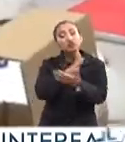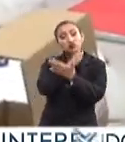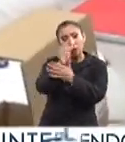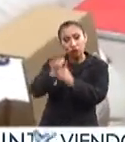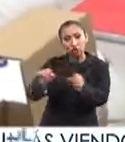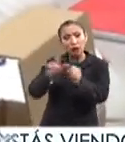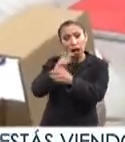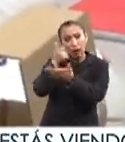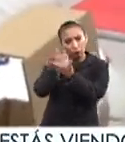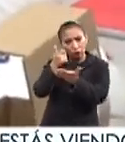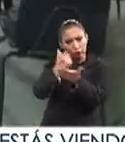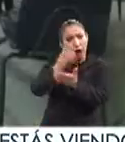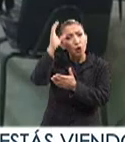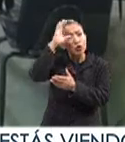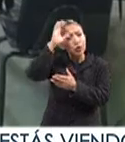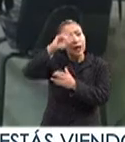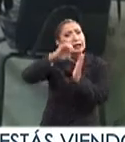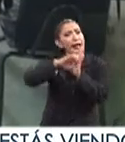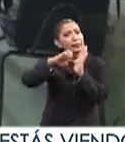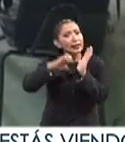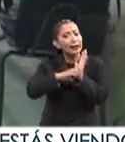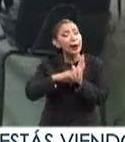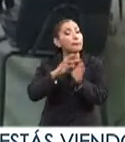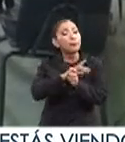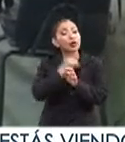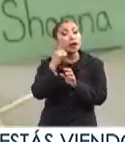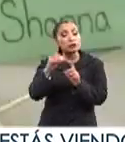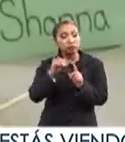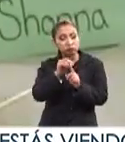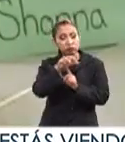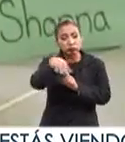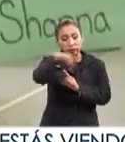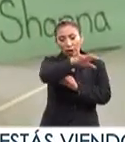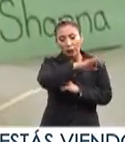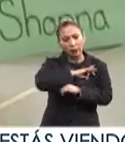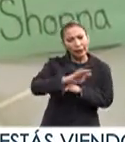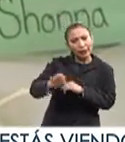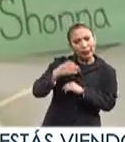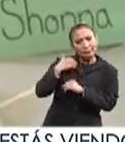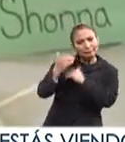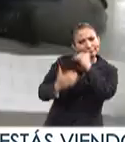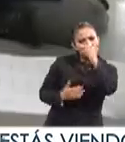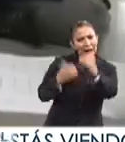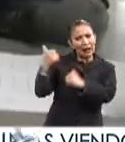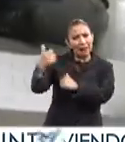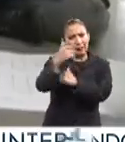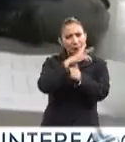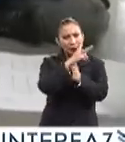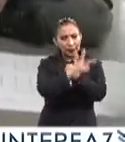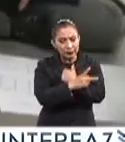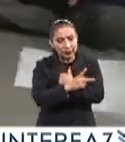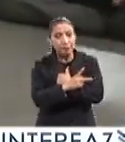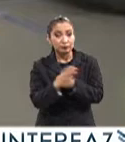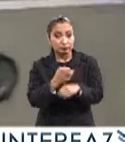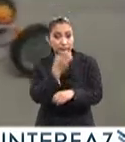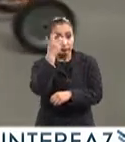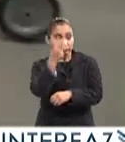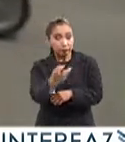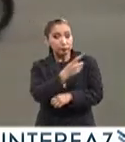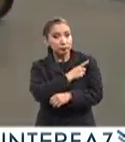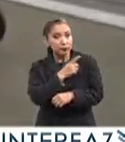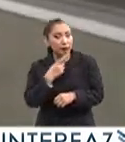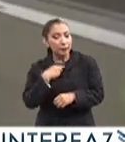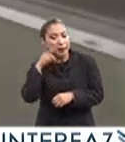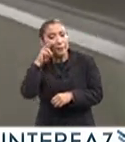en la sociedad, en la cultura y en la ética, debido a su impacto en las posibilidades de desarrollo de cada país, de tal manera que debe